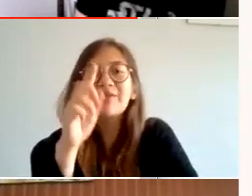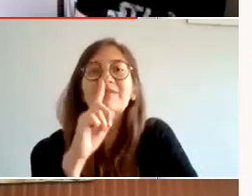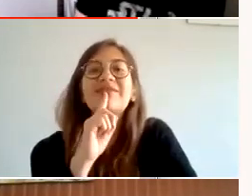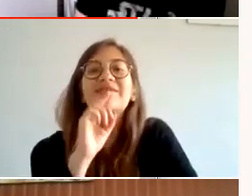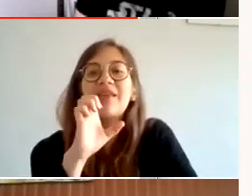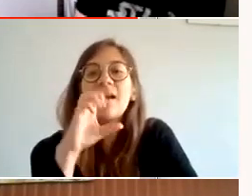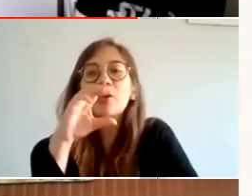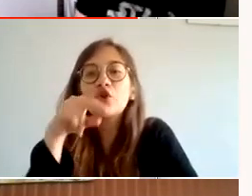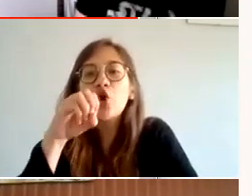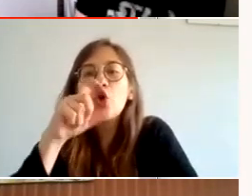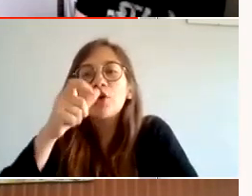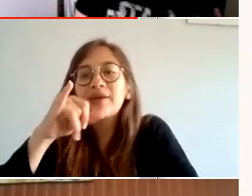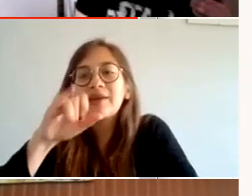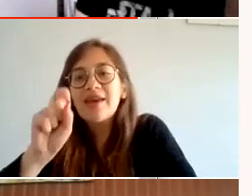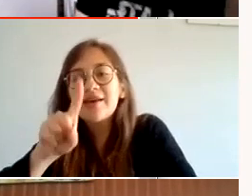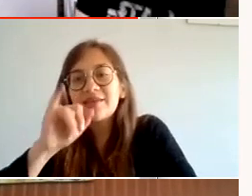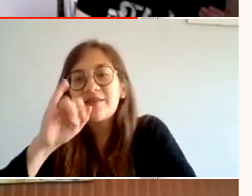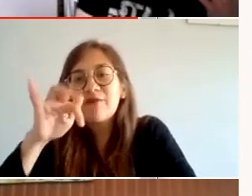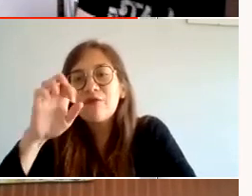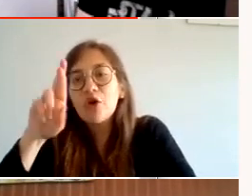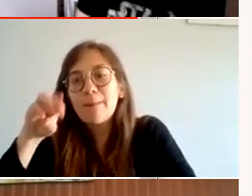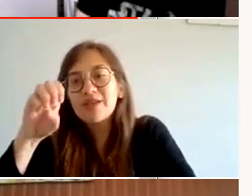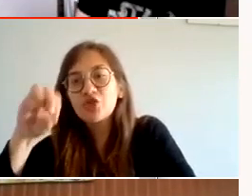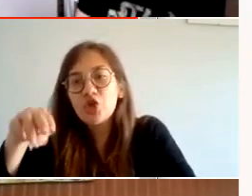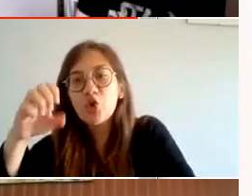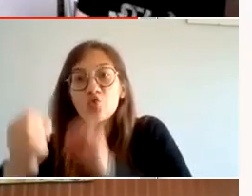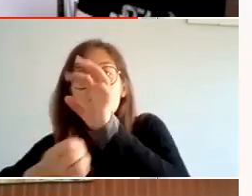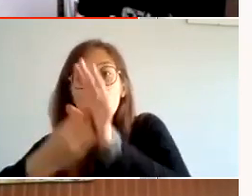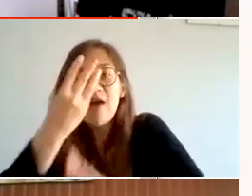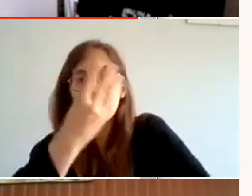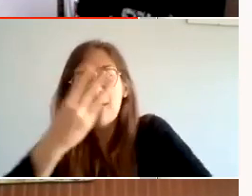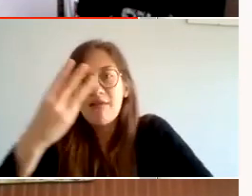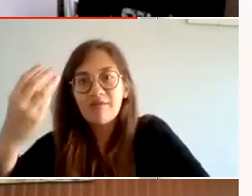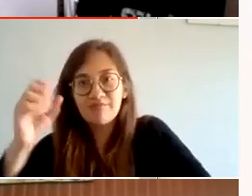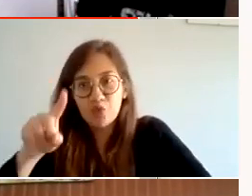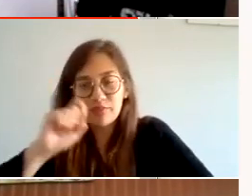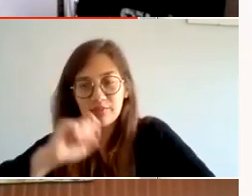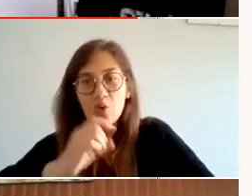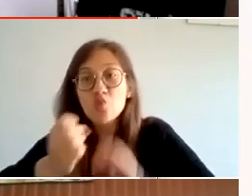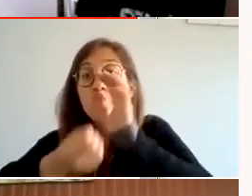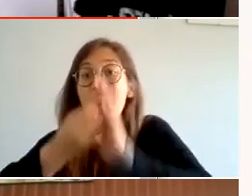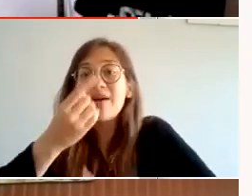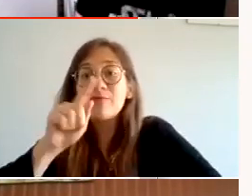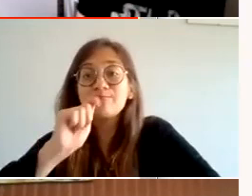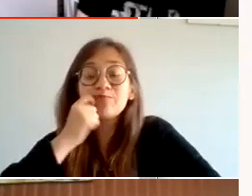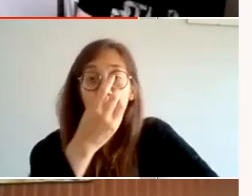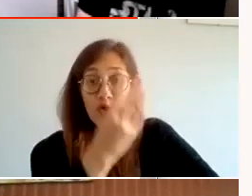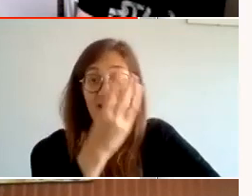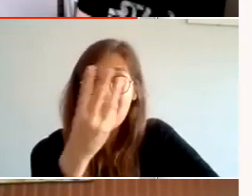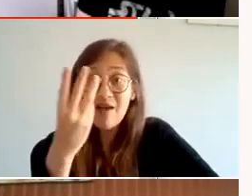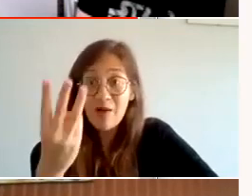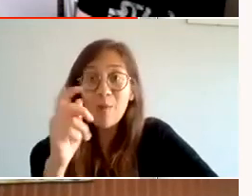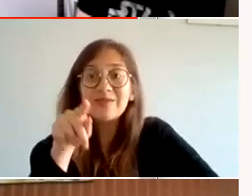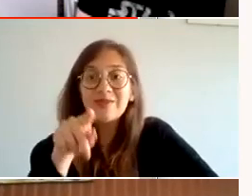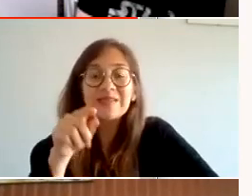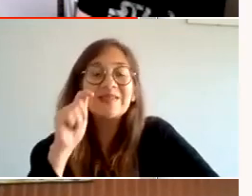eh, esta nueva página, este nombre de página, ¿ya? Por ejemplo, yo podría colocar Joel Torres y me va a decir